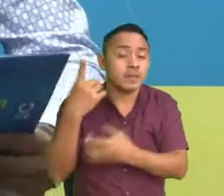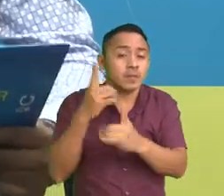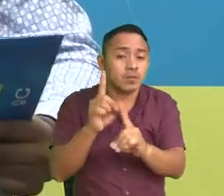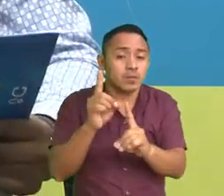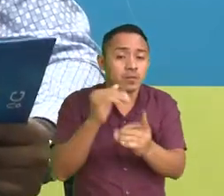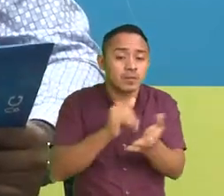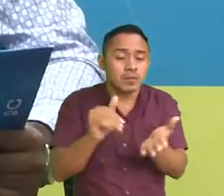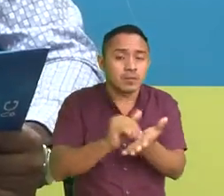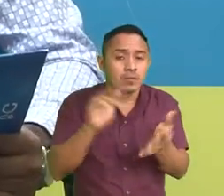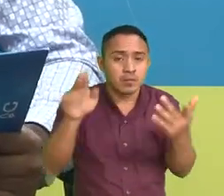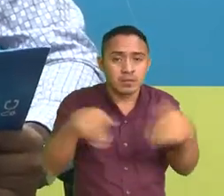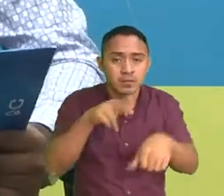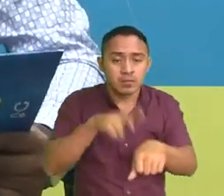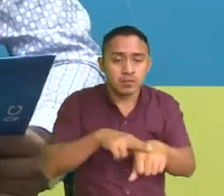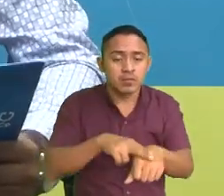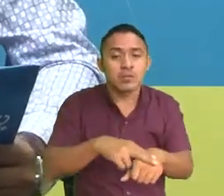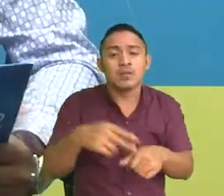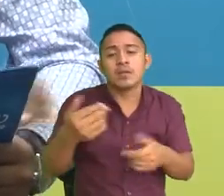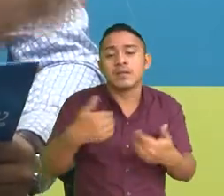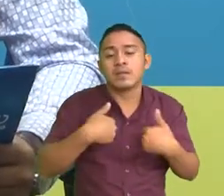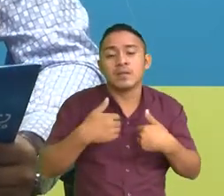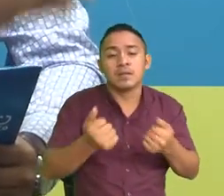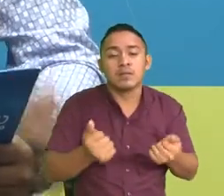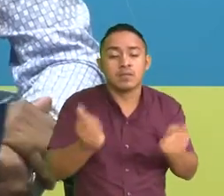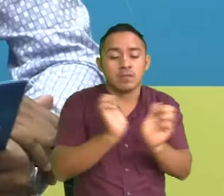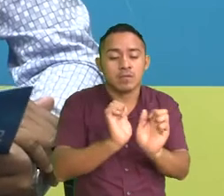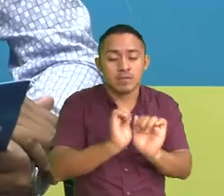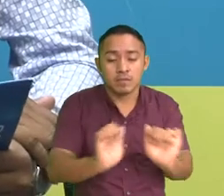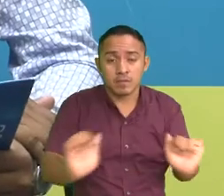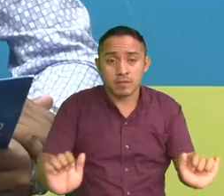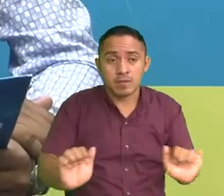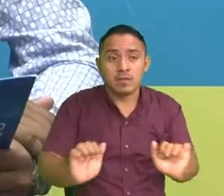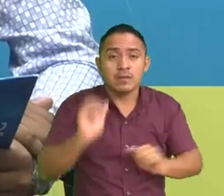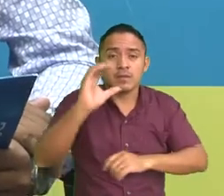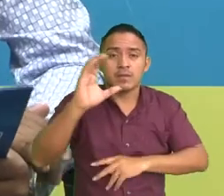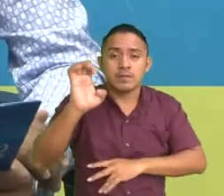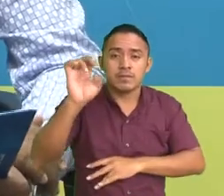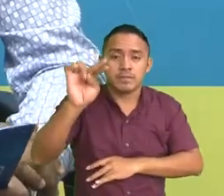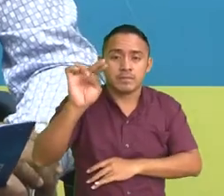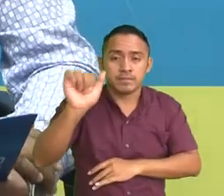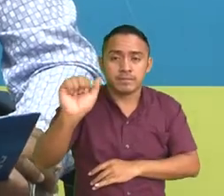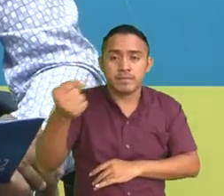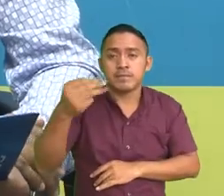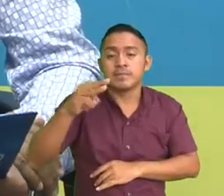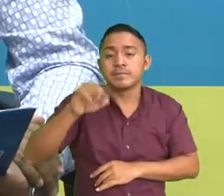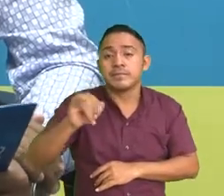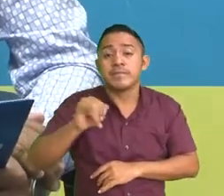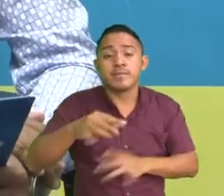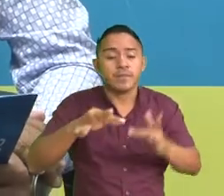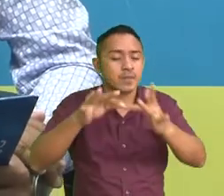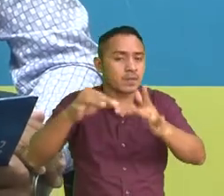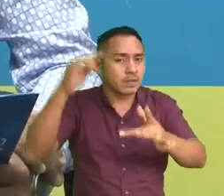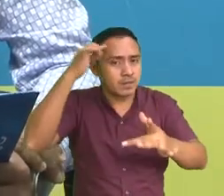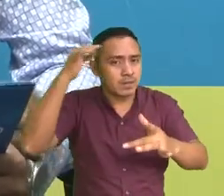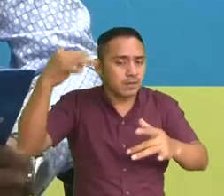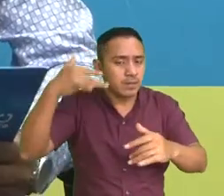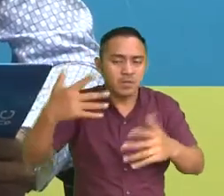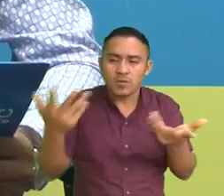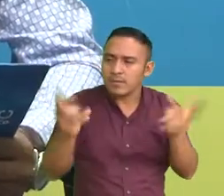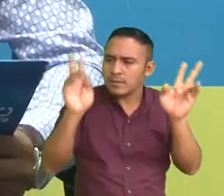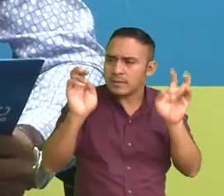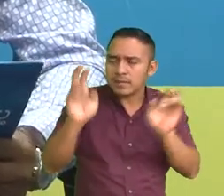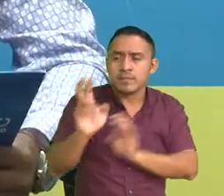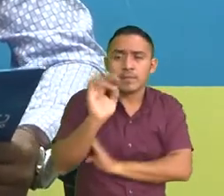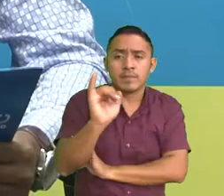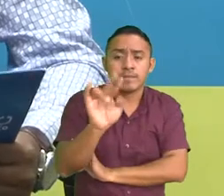de Atención en Salud Mental Infantil, CENASMI, especialista en psiquiatría. Con él estamos conversando sobre el insomnio en